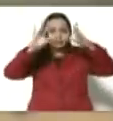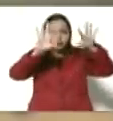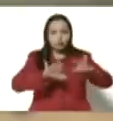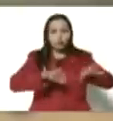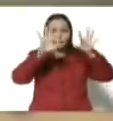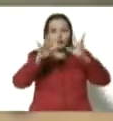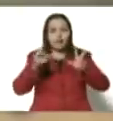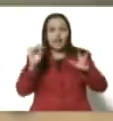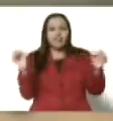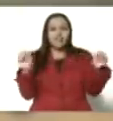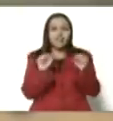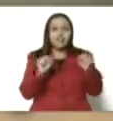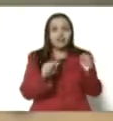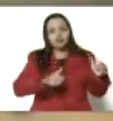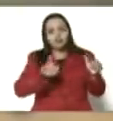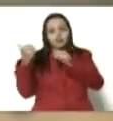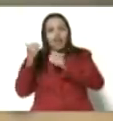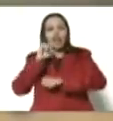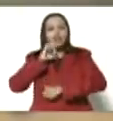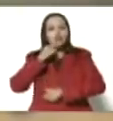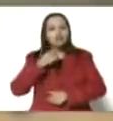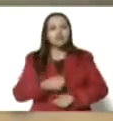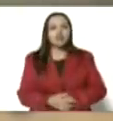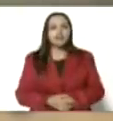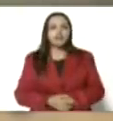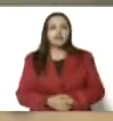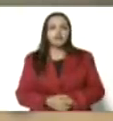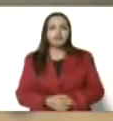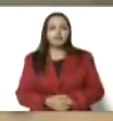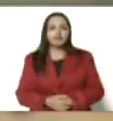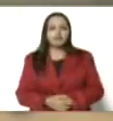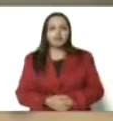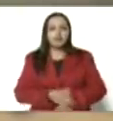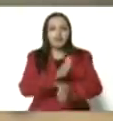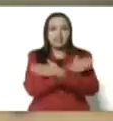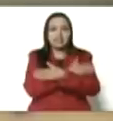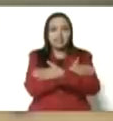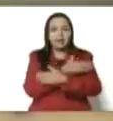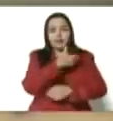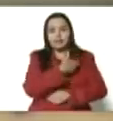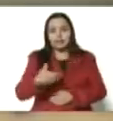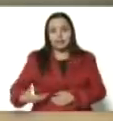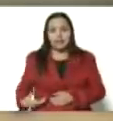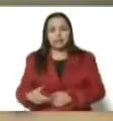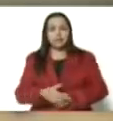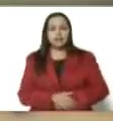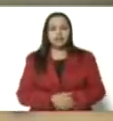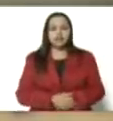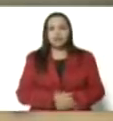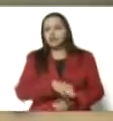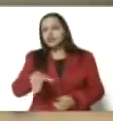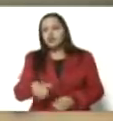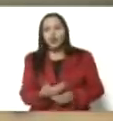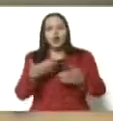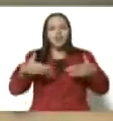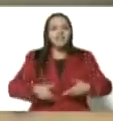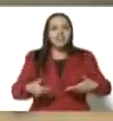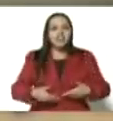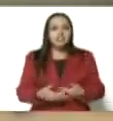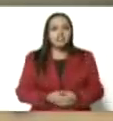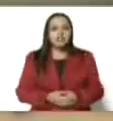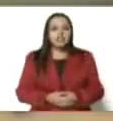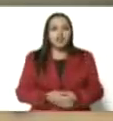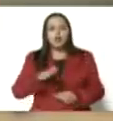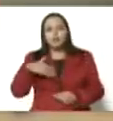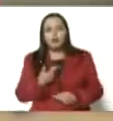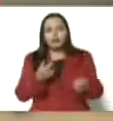de Conviasa en Moscú. Felicitamos a su presidente, al general Velázquez, por todos los esfuerzos de sortear,